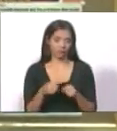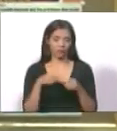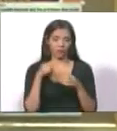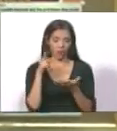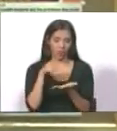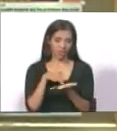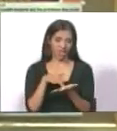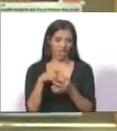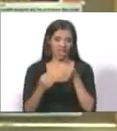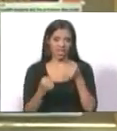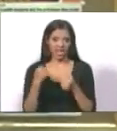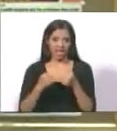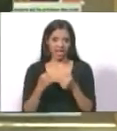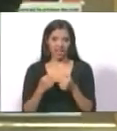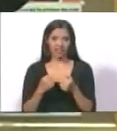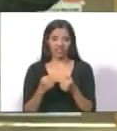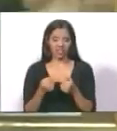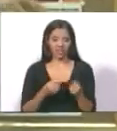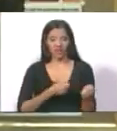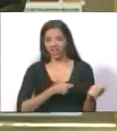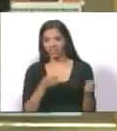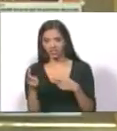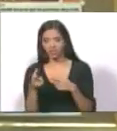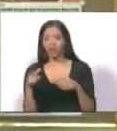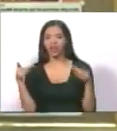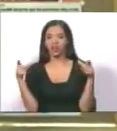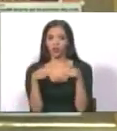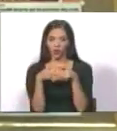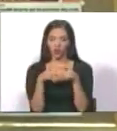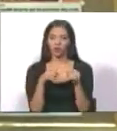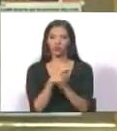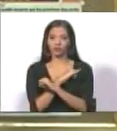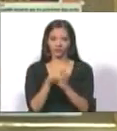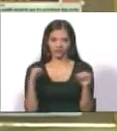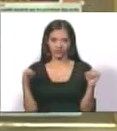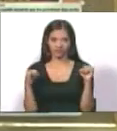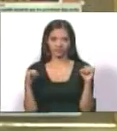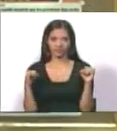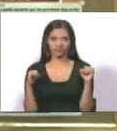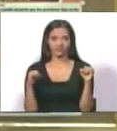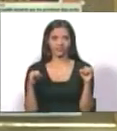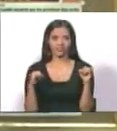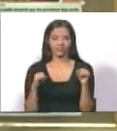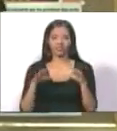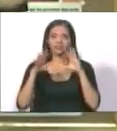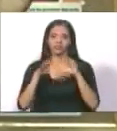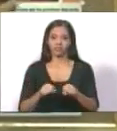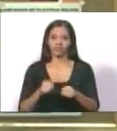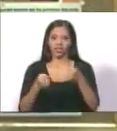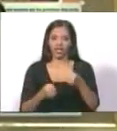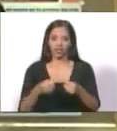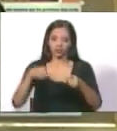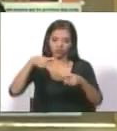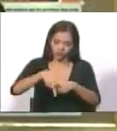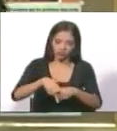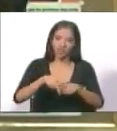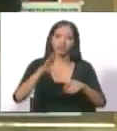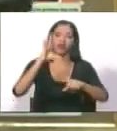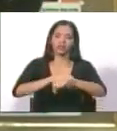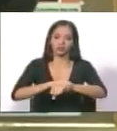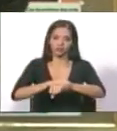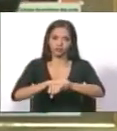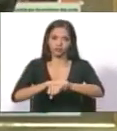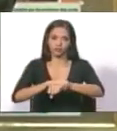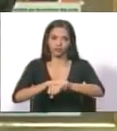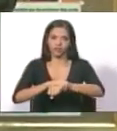que los iba a trasladar, van a la reunión y cuando van saliendo, se intercepta el vehículo y son detenidos.